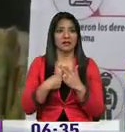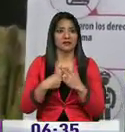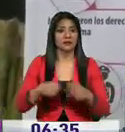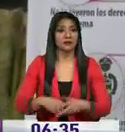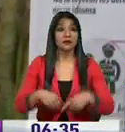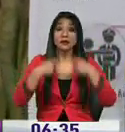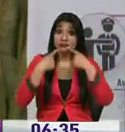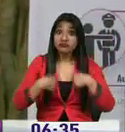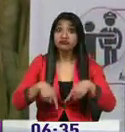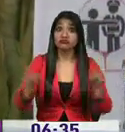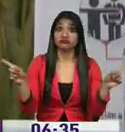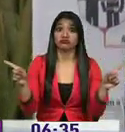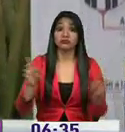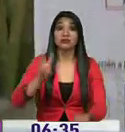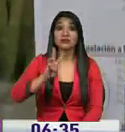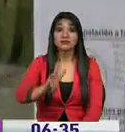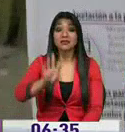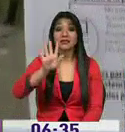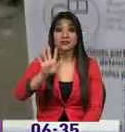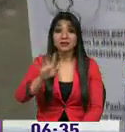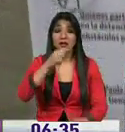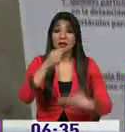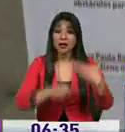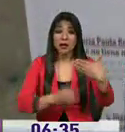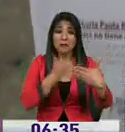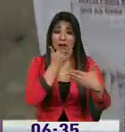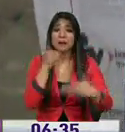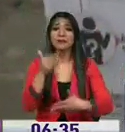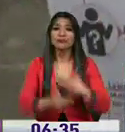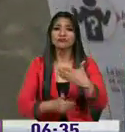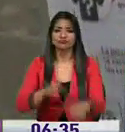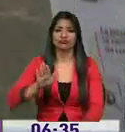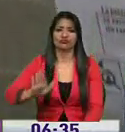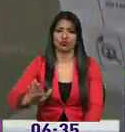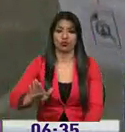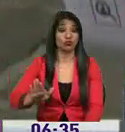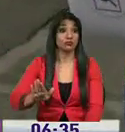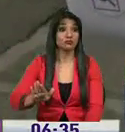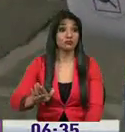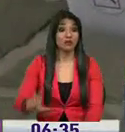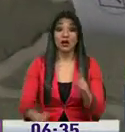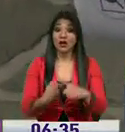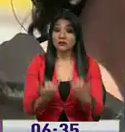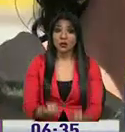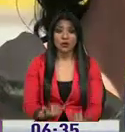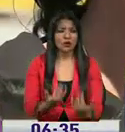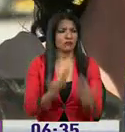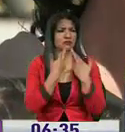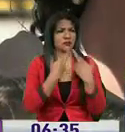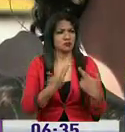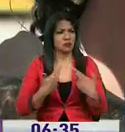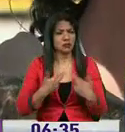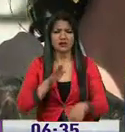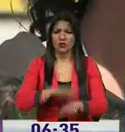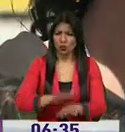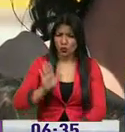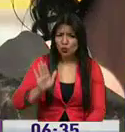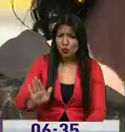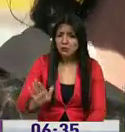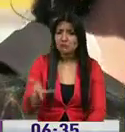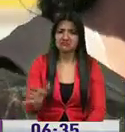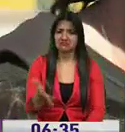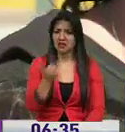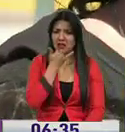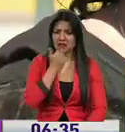difundida, serían más de 65 incongruencias en el proceso, en el que aseguran aún no tienen claro cuáles son los delitos de los que se le acusan